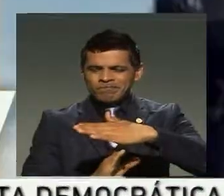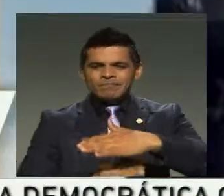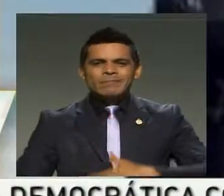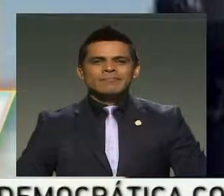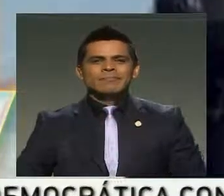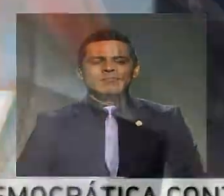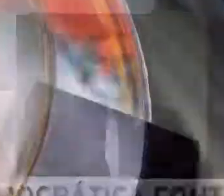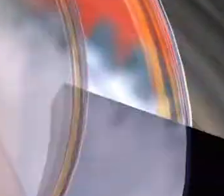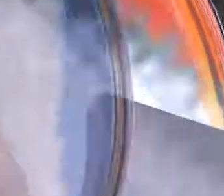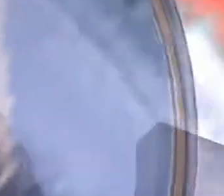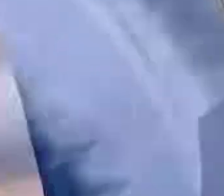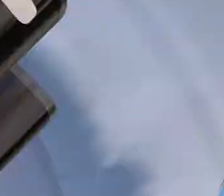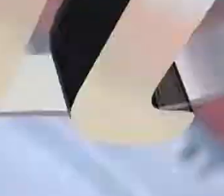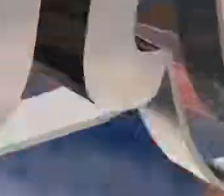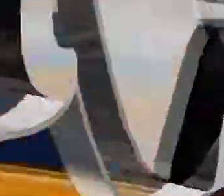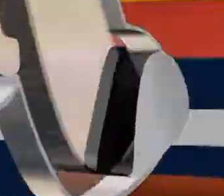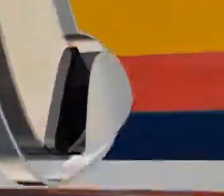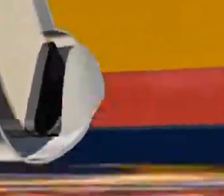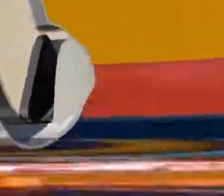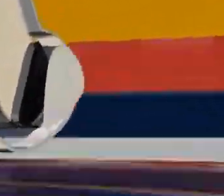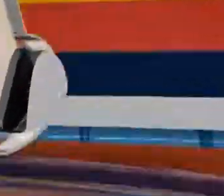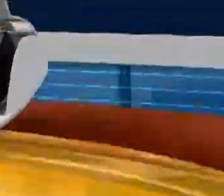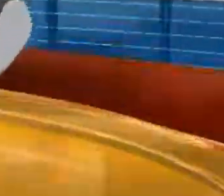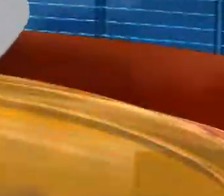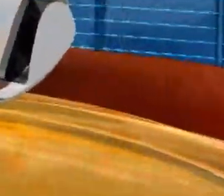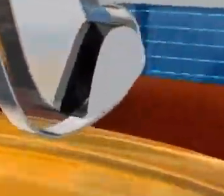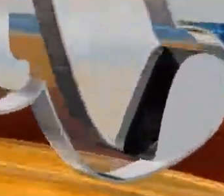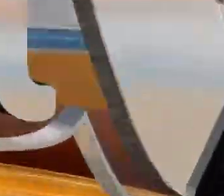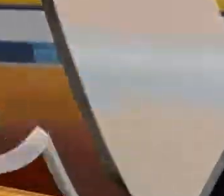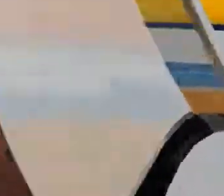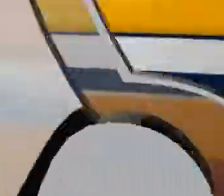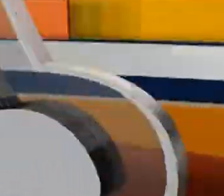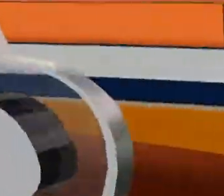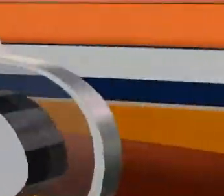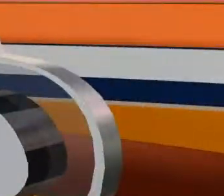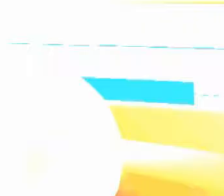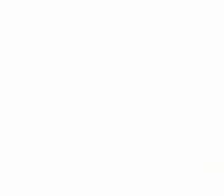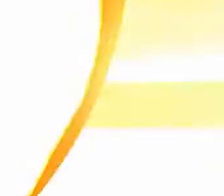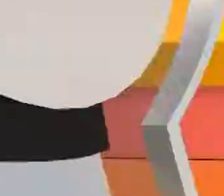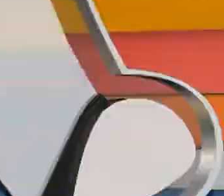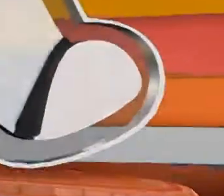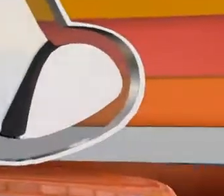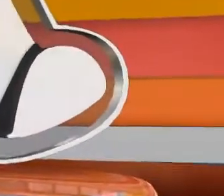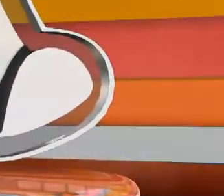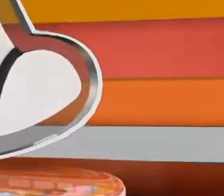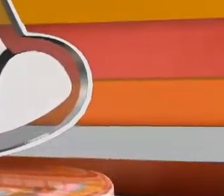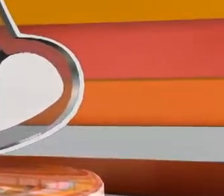Noticias Canal I.